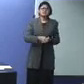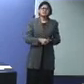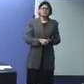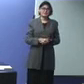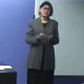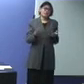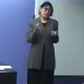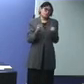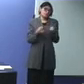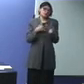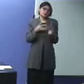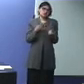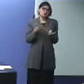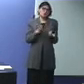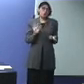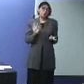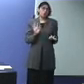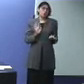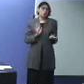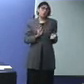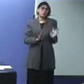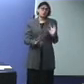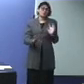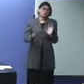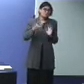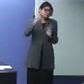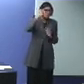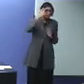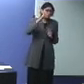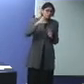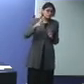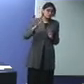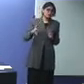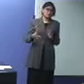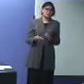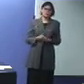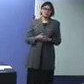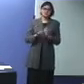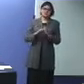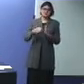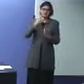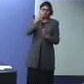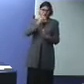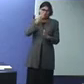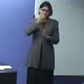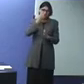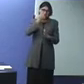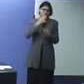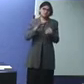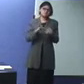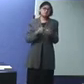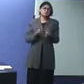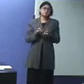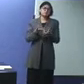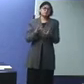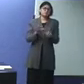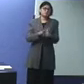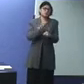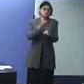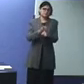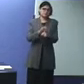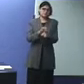bastante ambiguo desde el contexto social en el que lo vivimos más allá de la academia. Y entonces, ¿qué fue lo que yo hice?